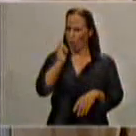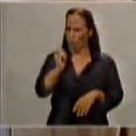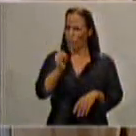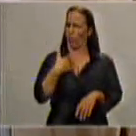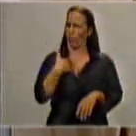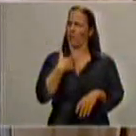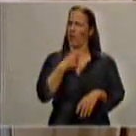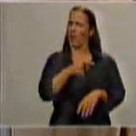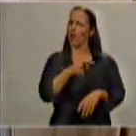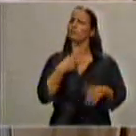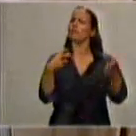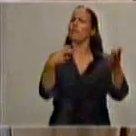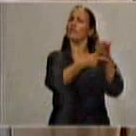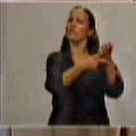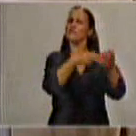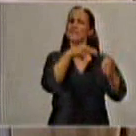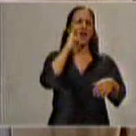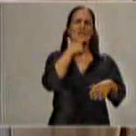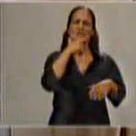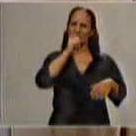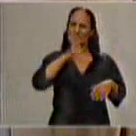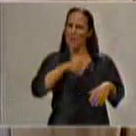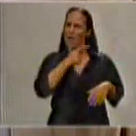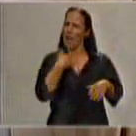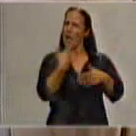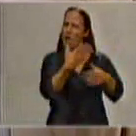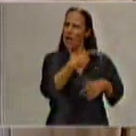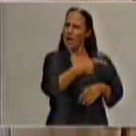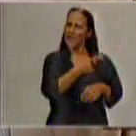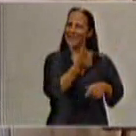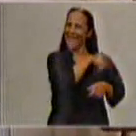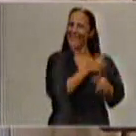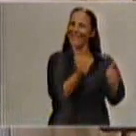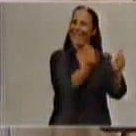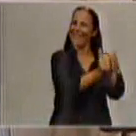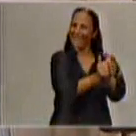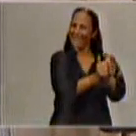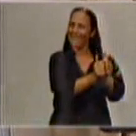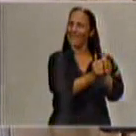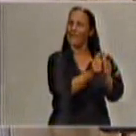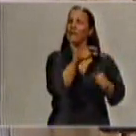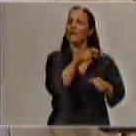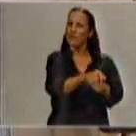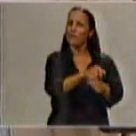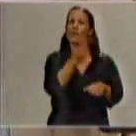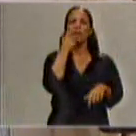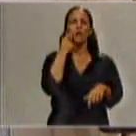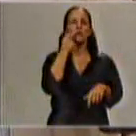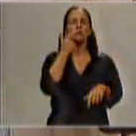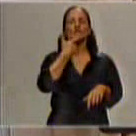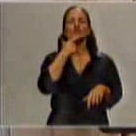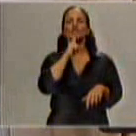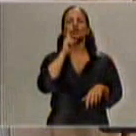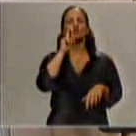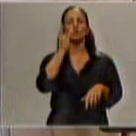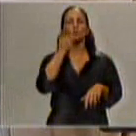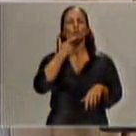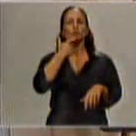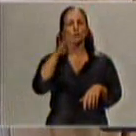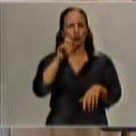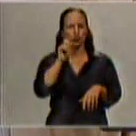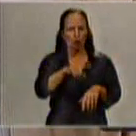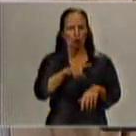fiscal de la causa el dror nisman y qui lo acompaña y que lo acompañaba en ese entonces el señor stiuso miembro de